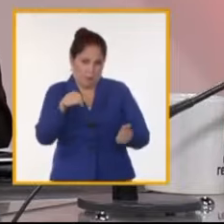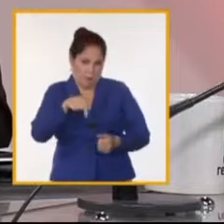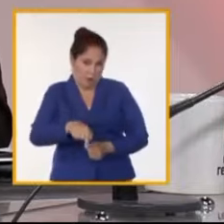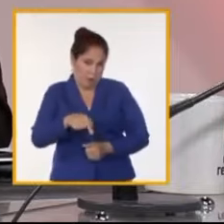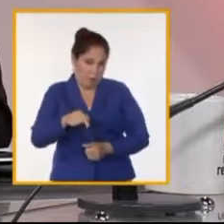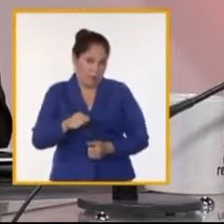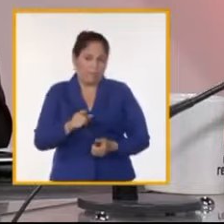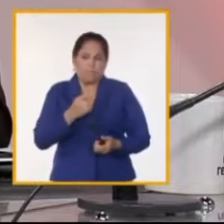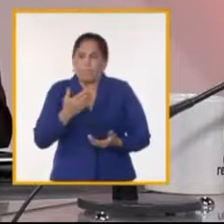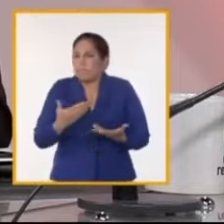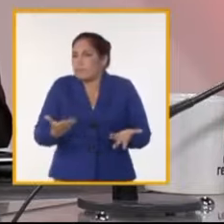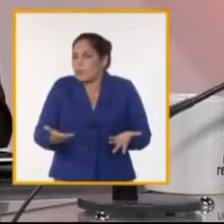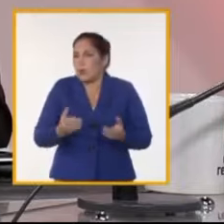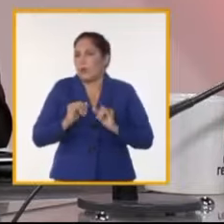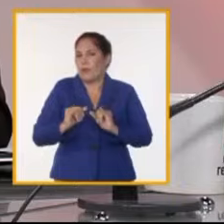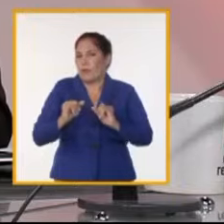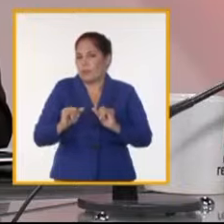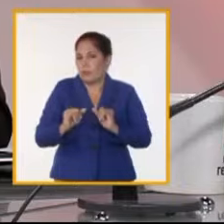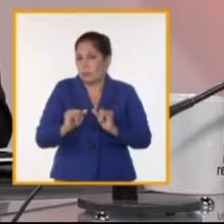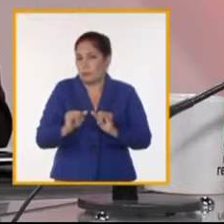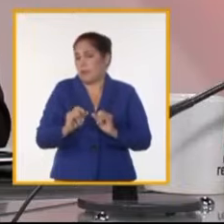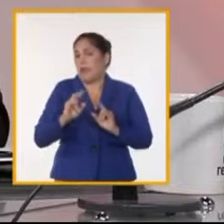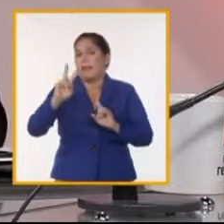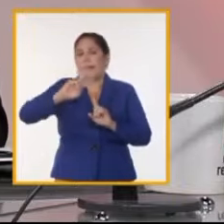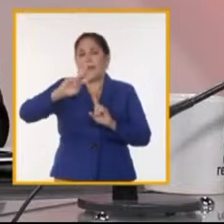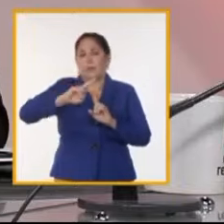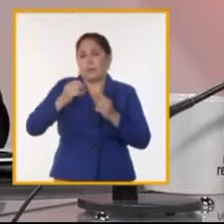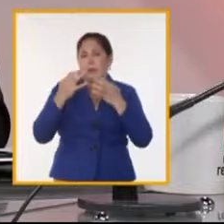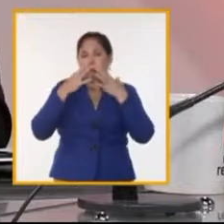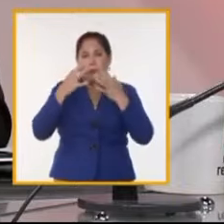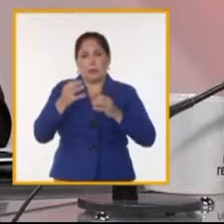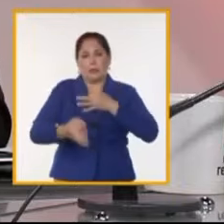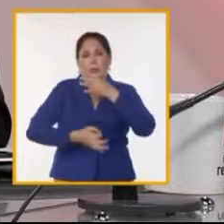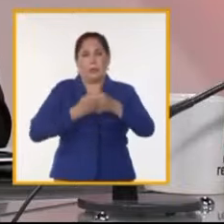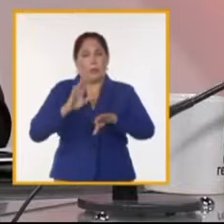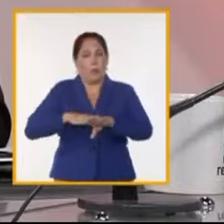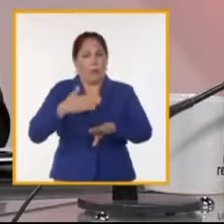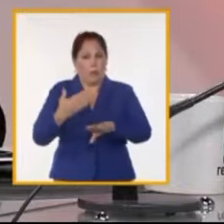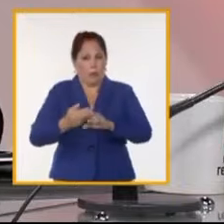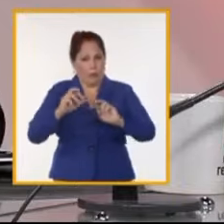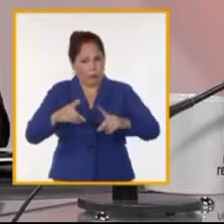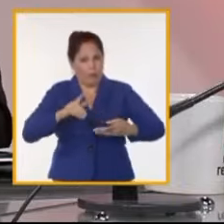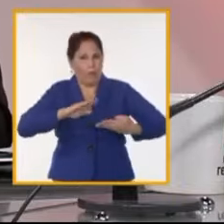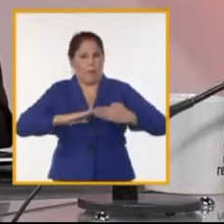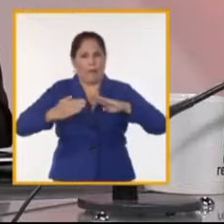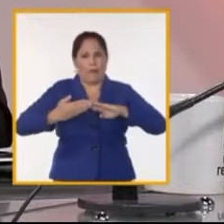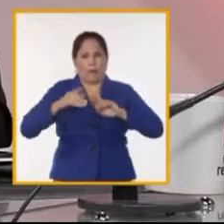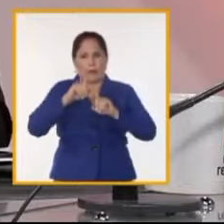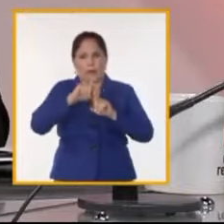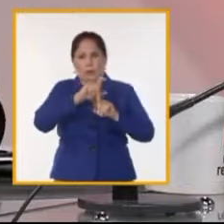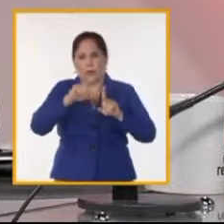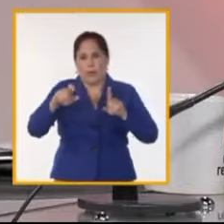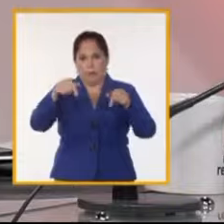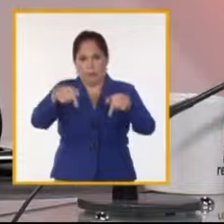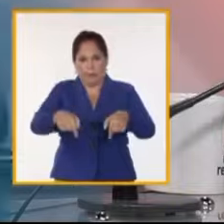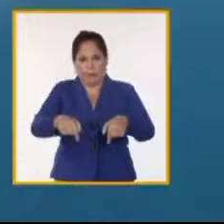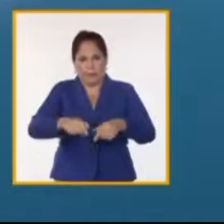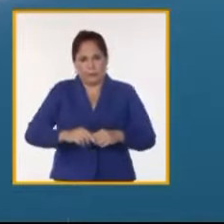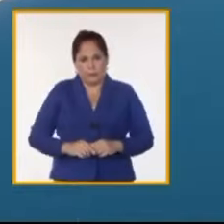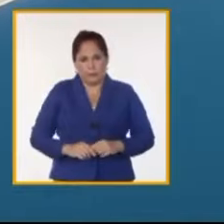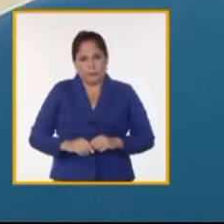como presentaba la noticia una de las agencias de noticias y después regresamos para hablar sobre este tema con nuestros